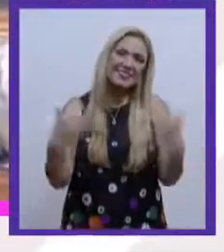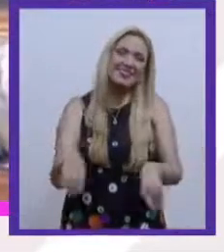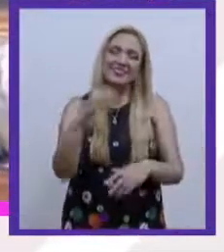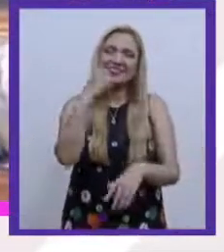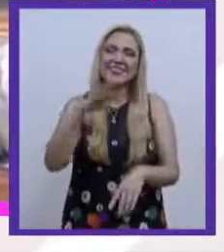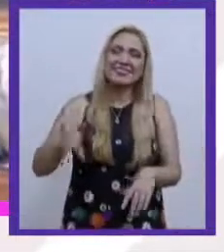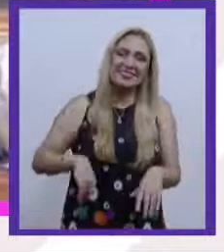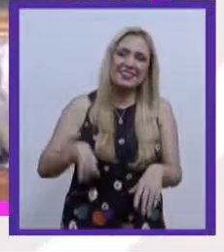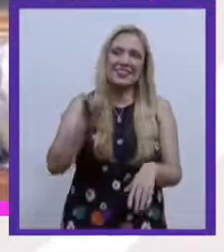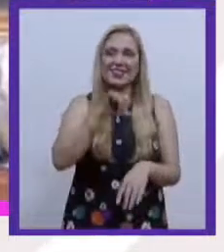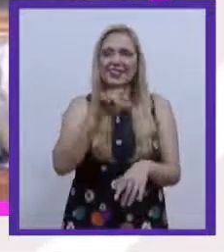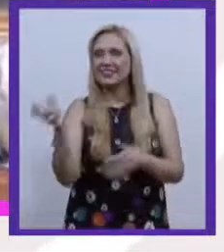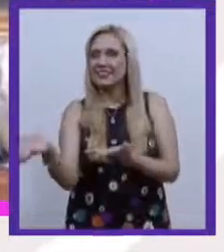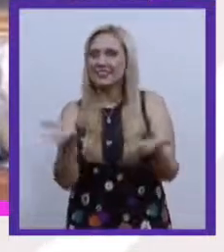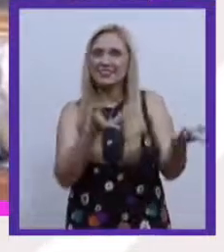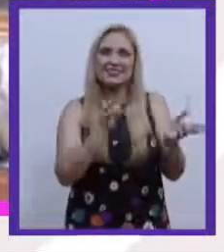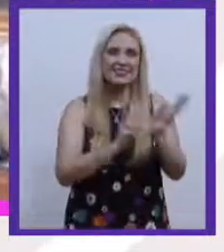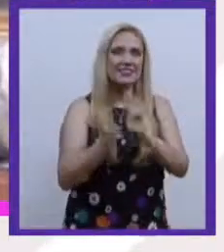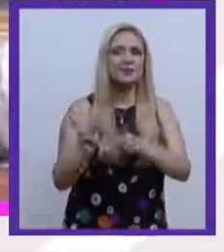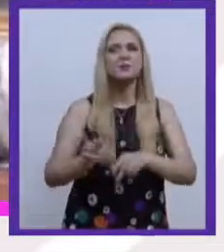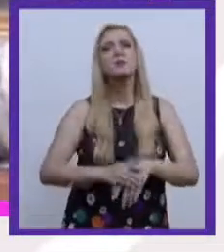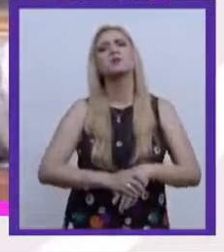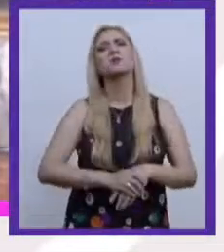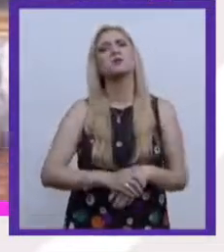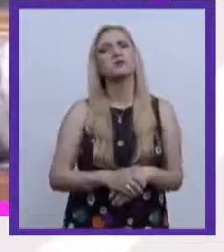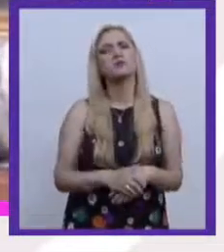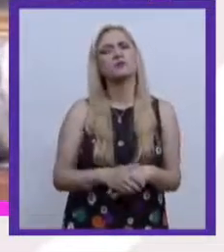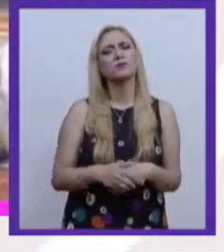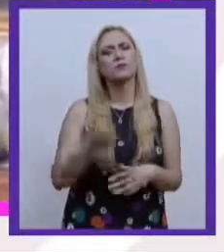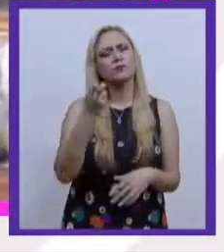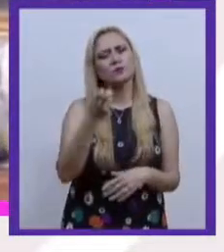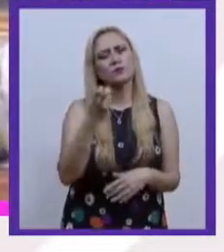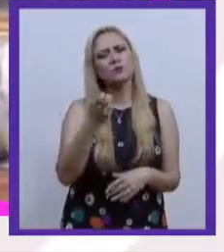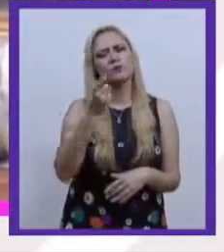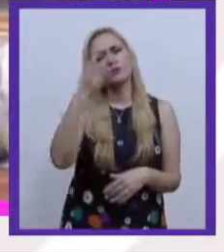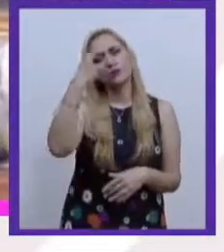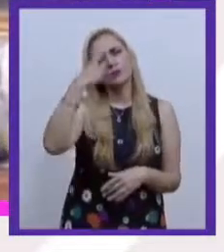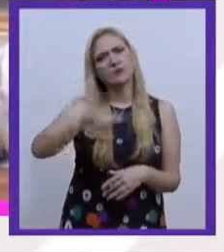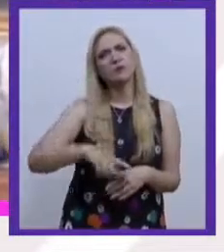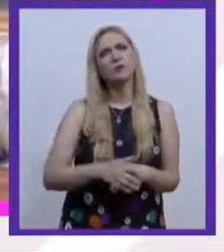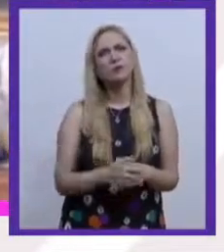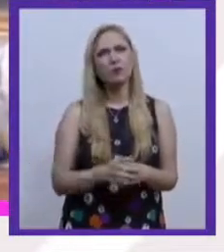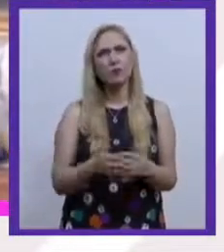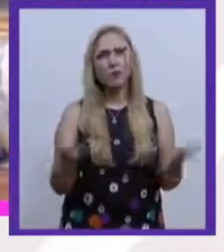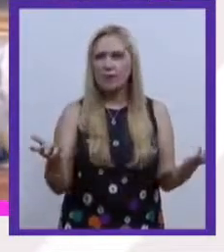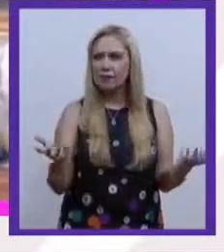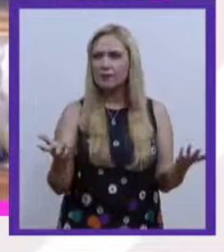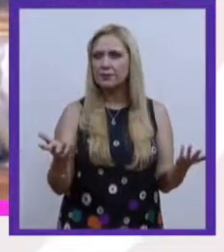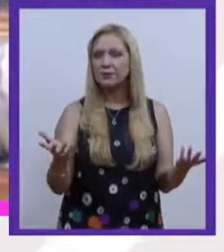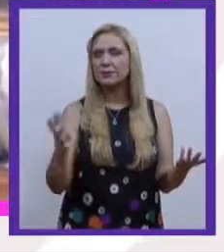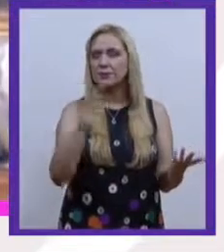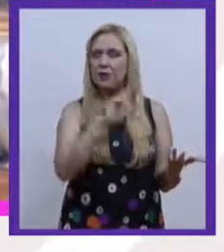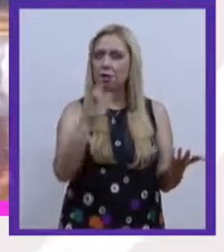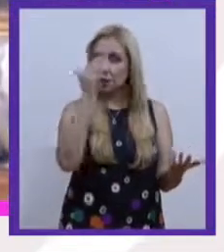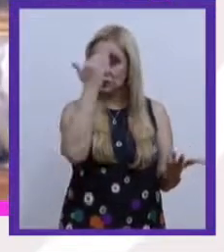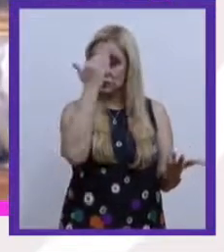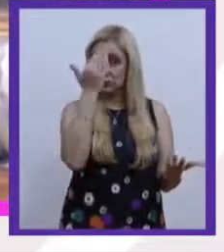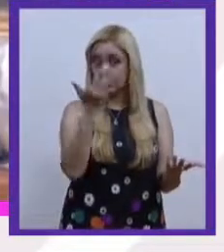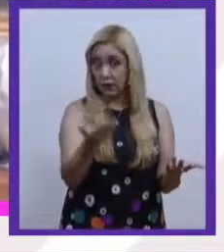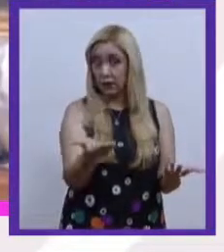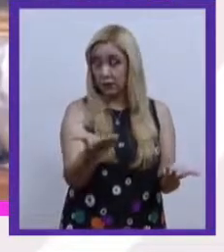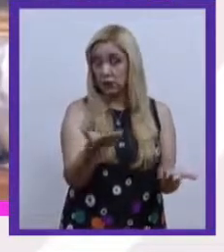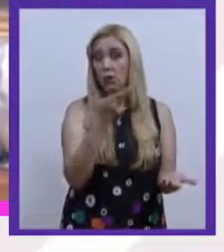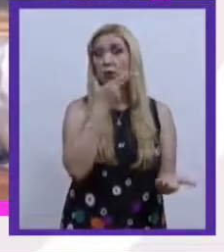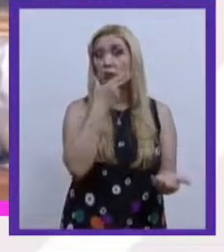que tenemos el día de hoy. Y bueno, pues justo un poco quedamos en este reconocimiento de que los hombres